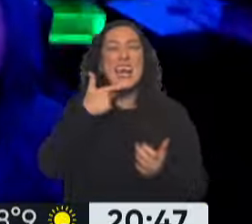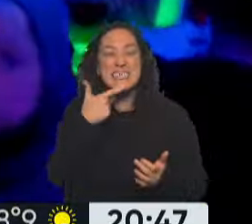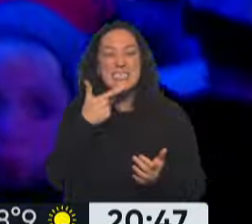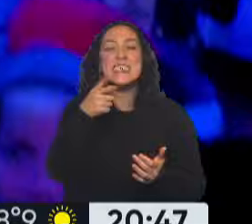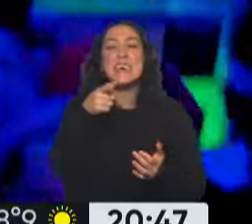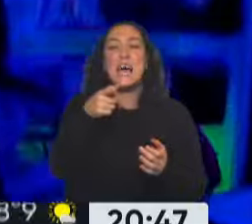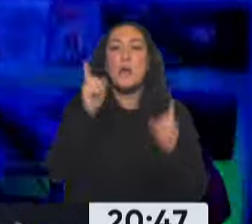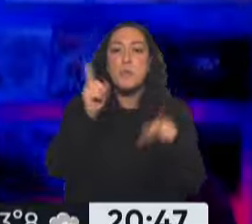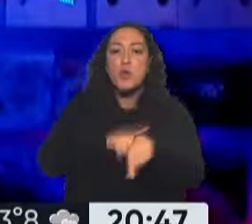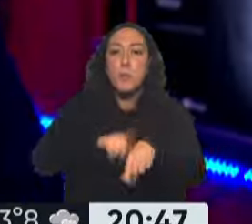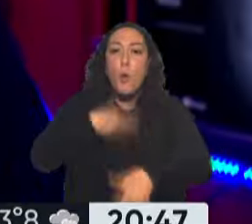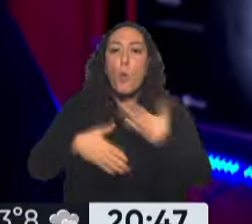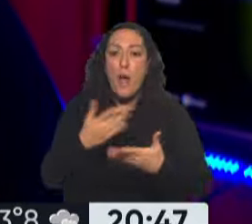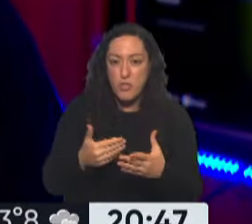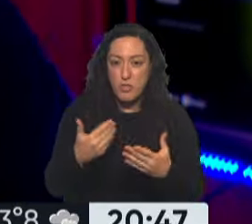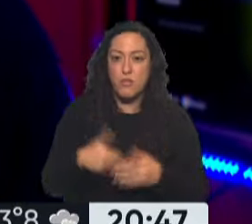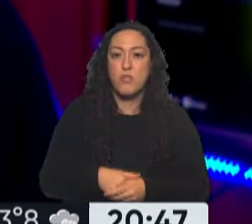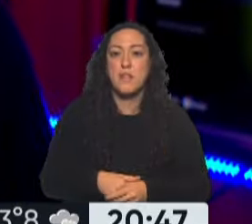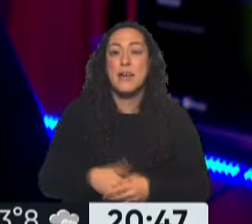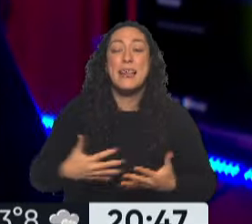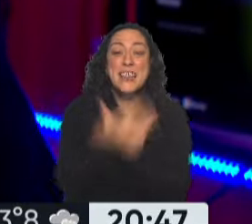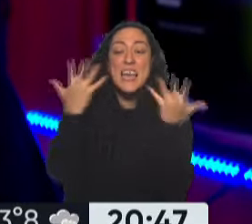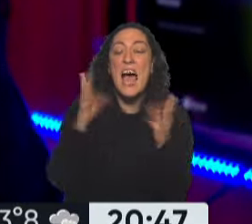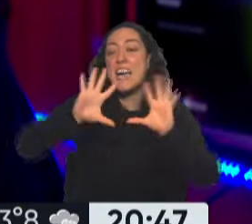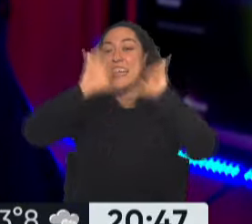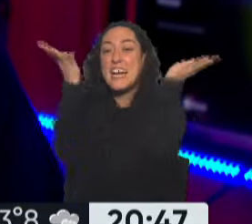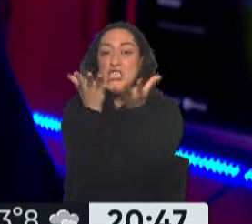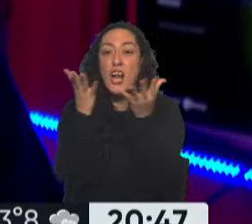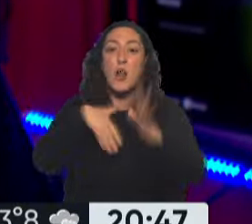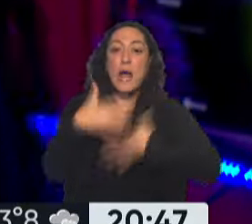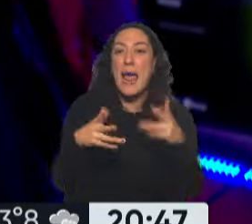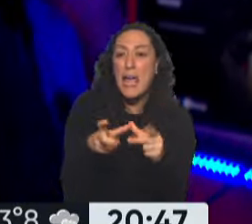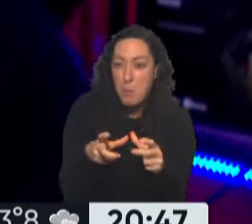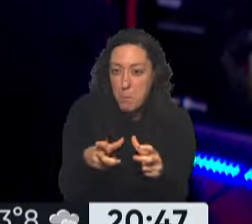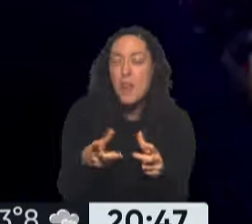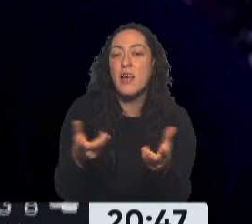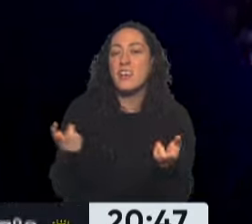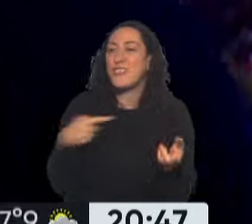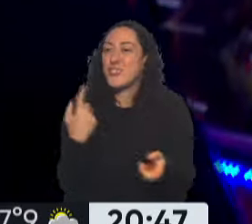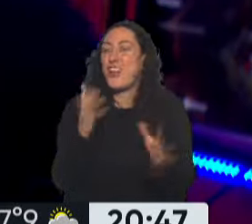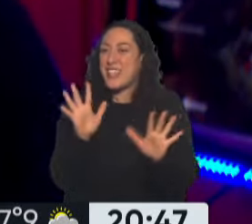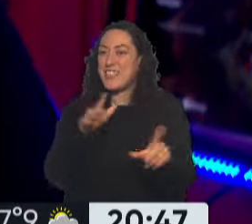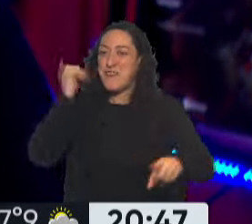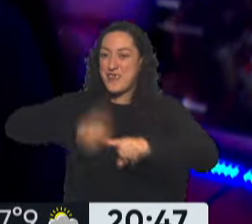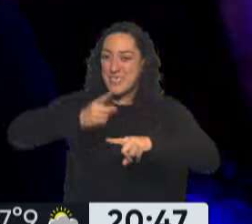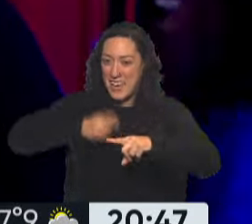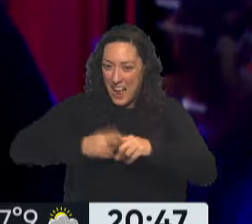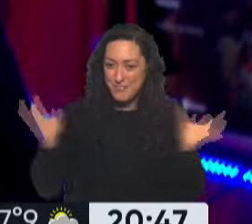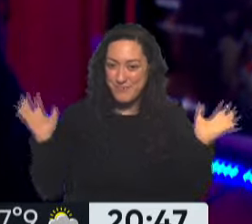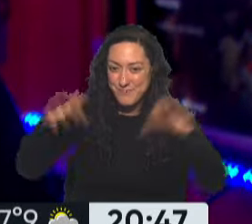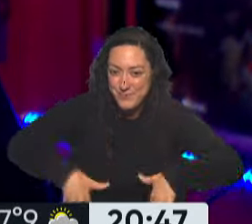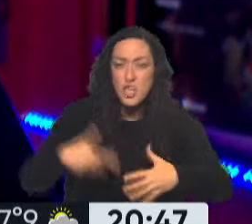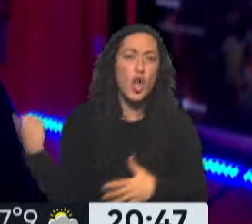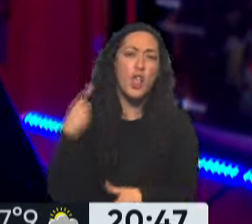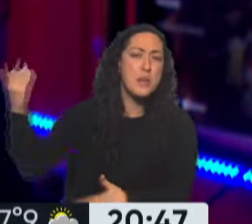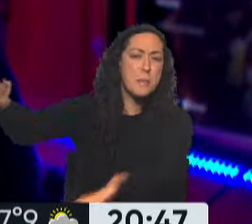al mismo tiempo. Este es el Día Internacional del Gamer, bueno, y lo estamos festejando de esta manera. Estamos haciendo una fiesta gamer que están todos